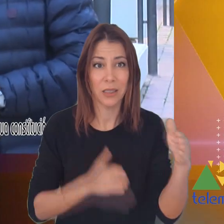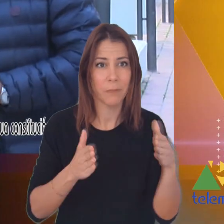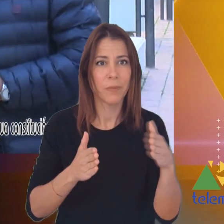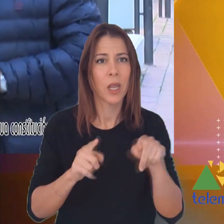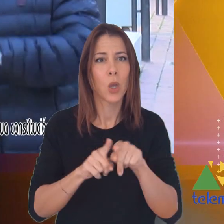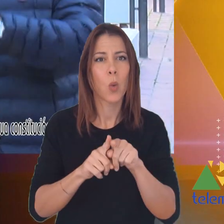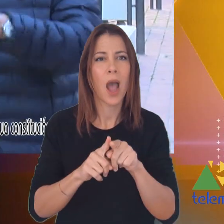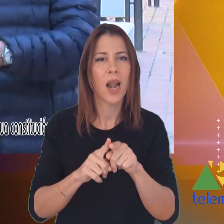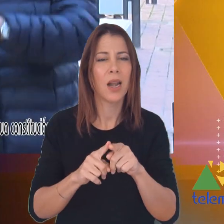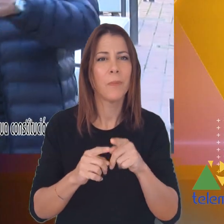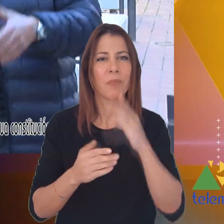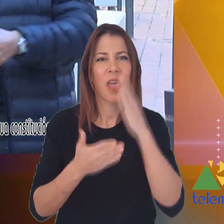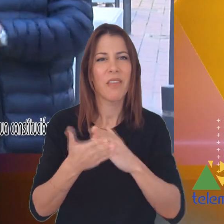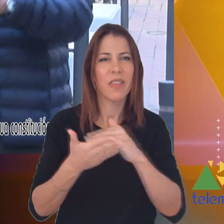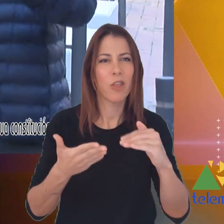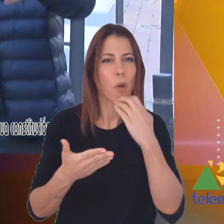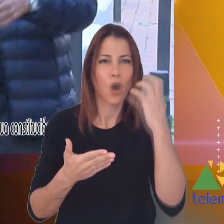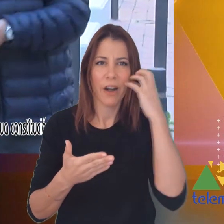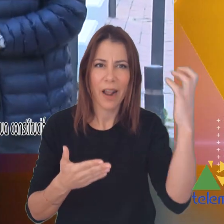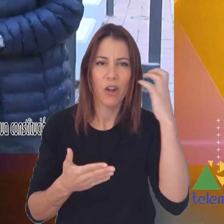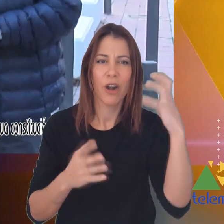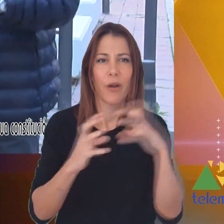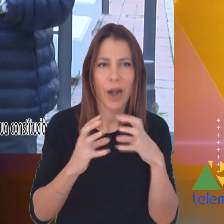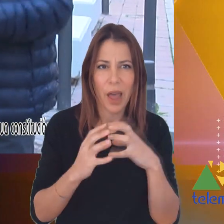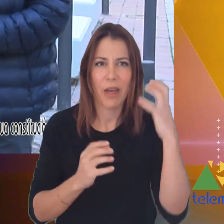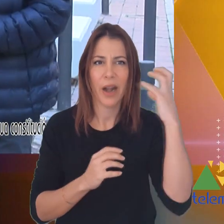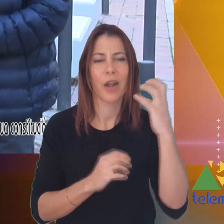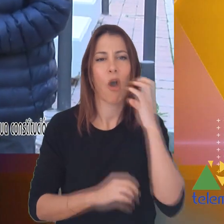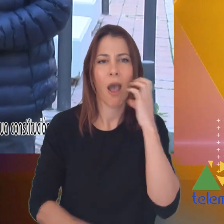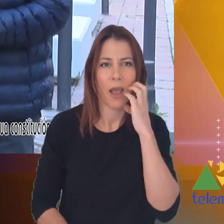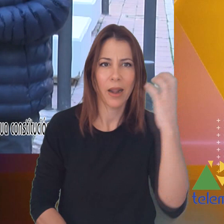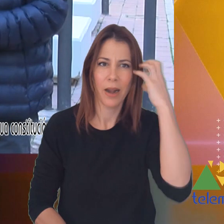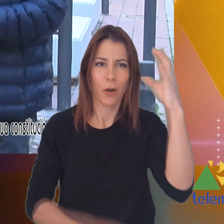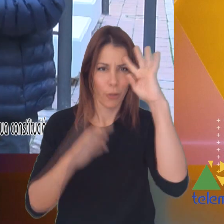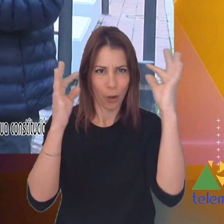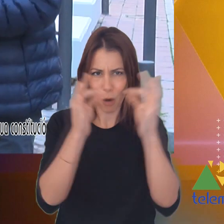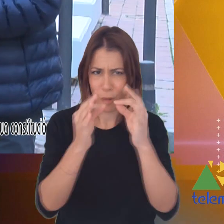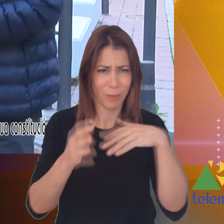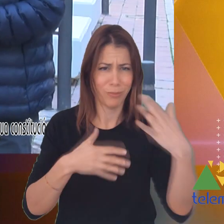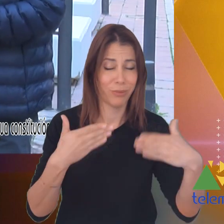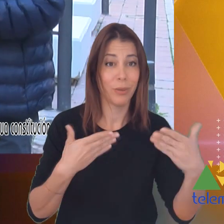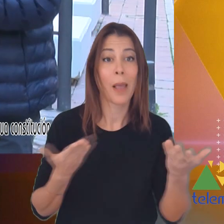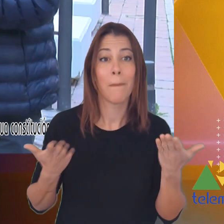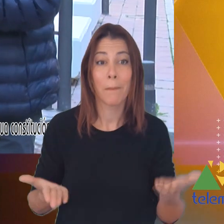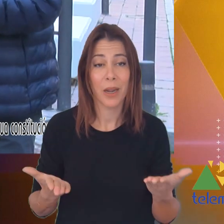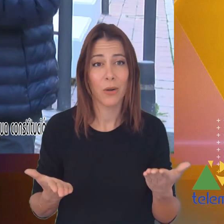dividida en reinos, ¿no? Existía el reino de Granada, el reino de Jaén, el reino de Sevilla, el reino de Córdoba y tal.